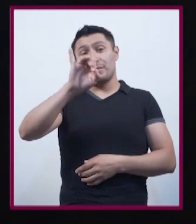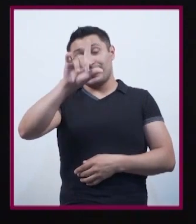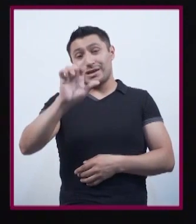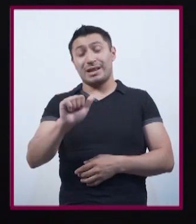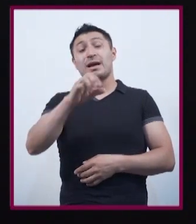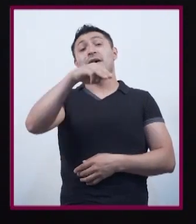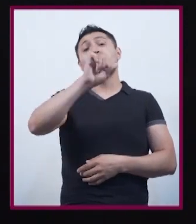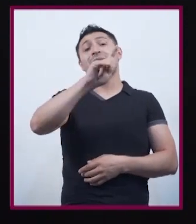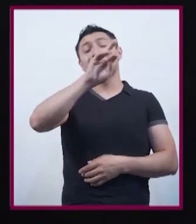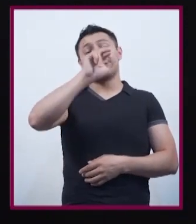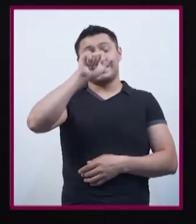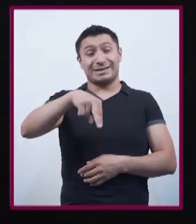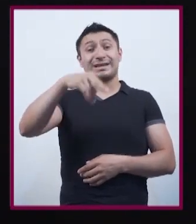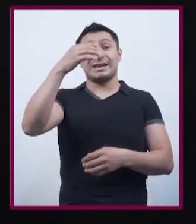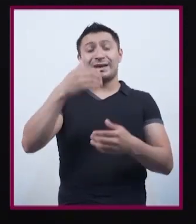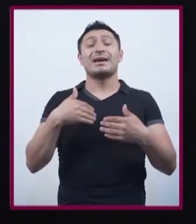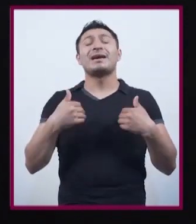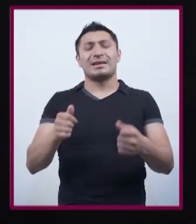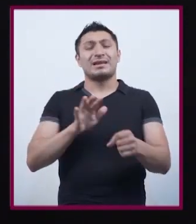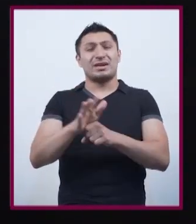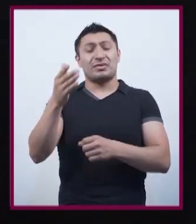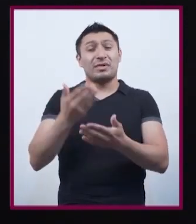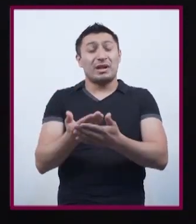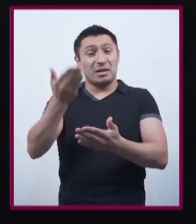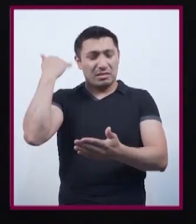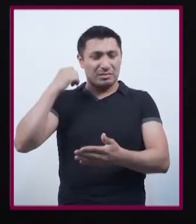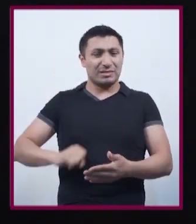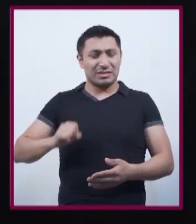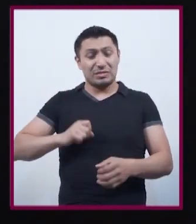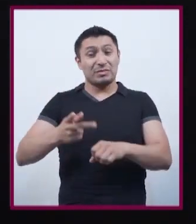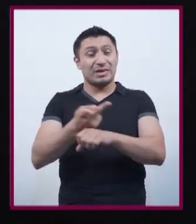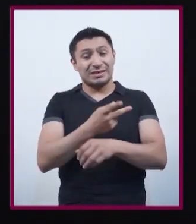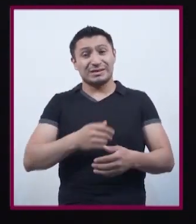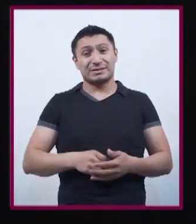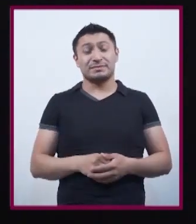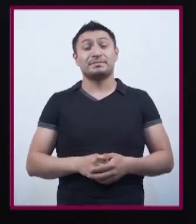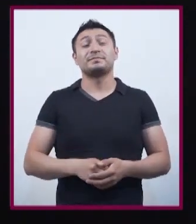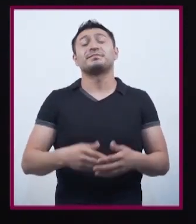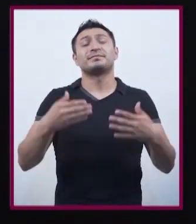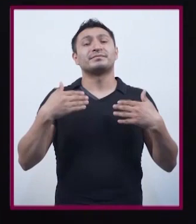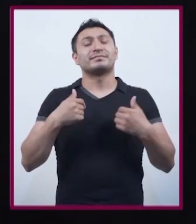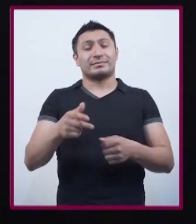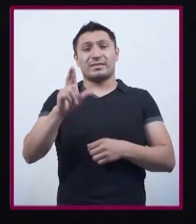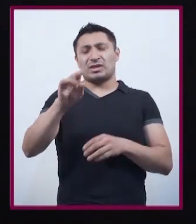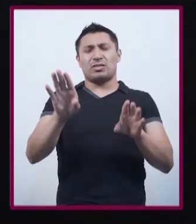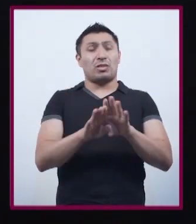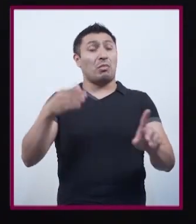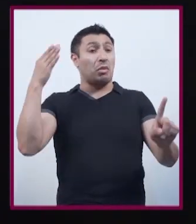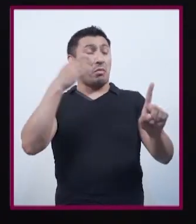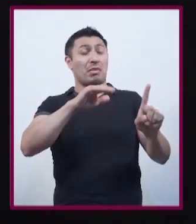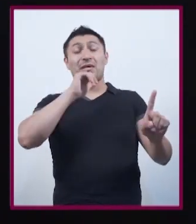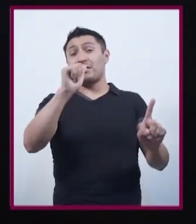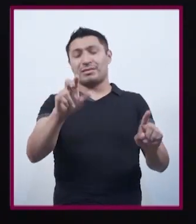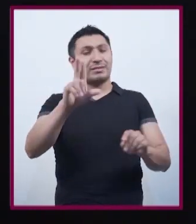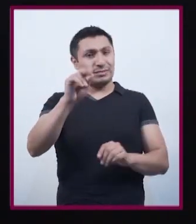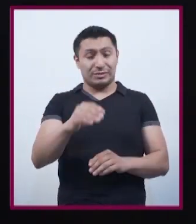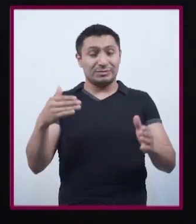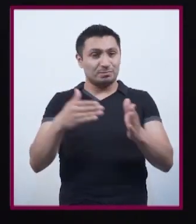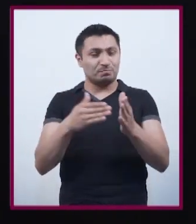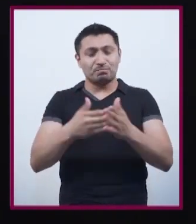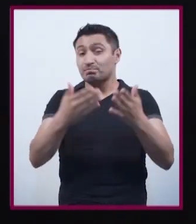pasado, conéctate. Hoy hablaremos de la vida y obra de Gabriela Mistral para entender un poco más lo que acontecía durante el siglo